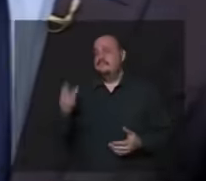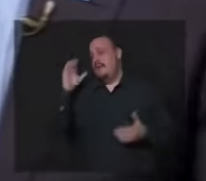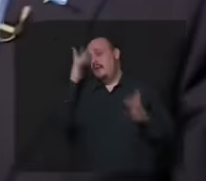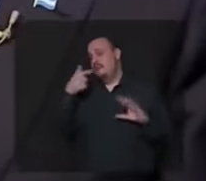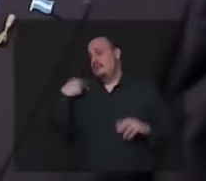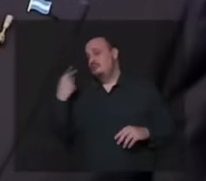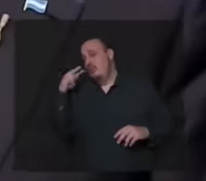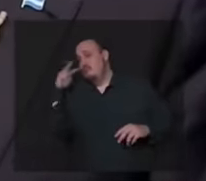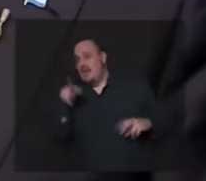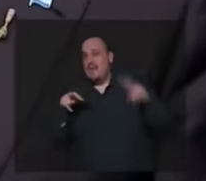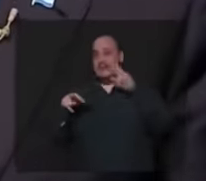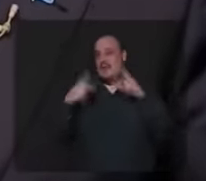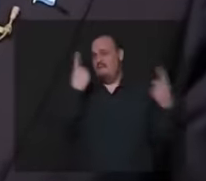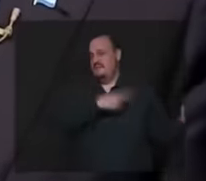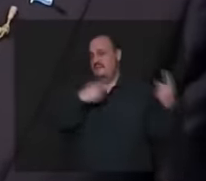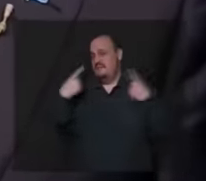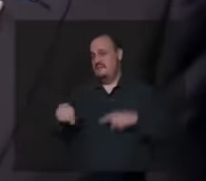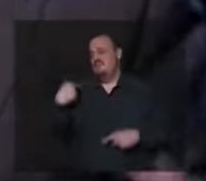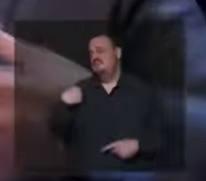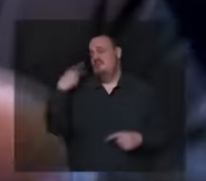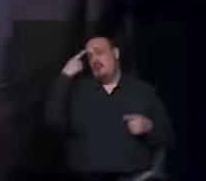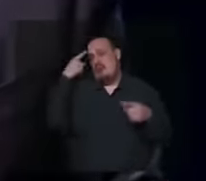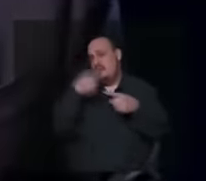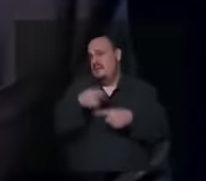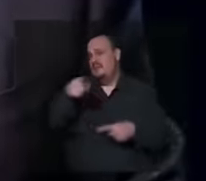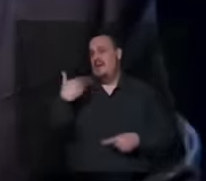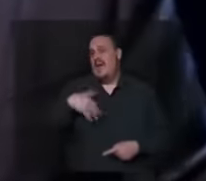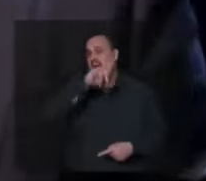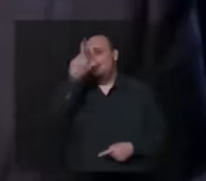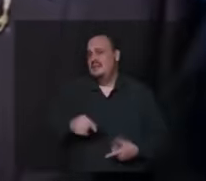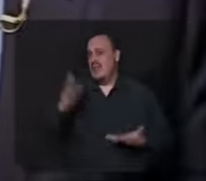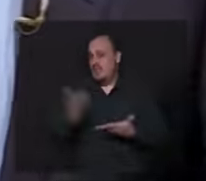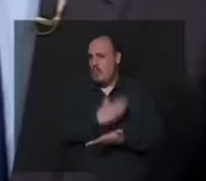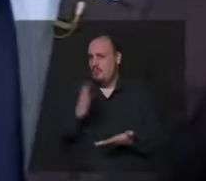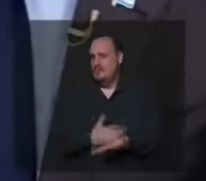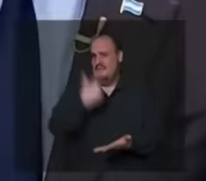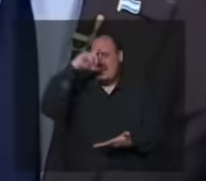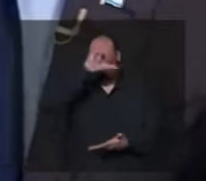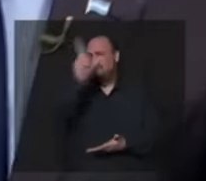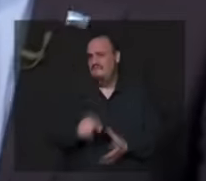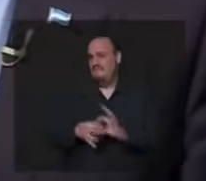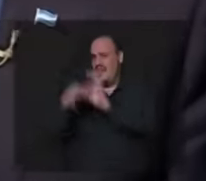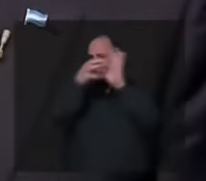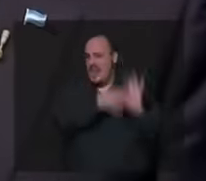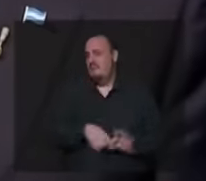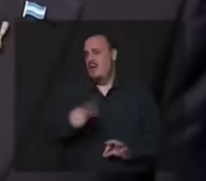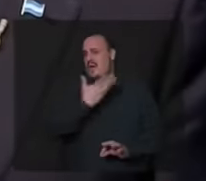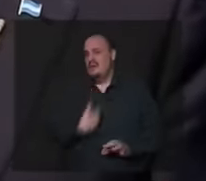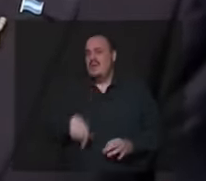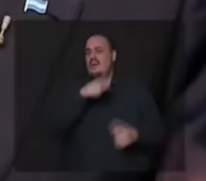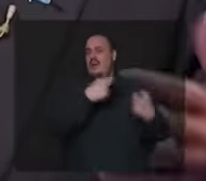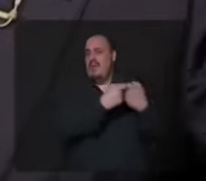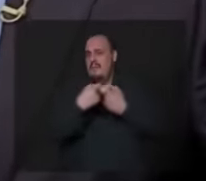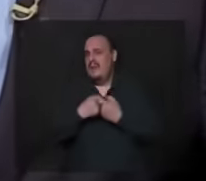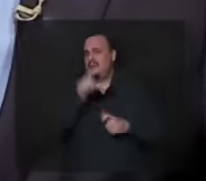creo en la Argentina federal, productiva, protegida, porque el Estado tiene que proteger a sus empresas y a sus